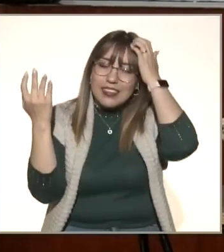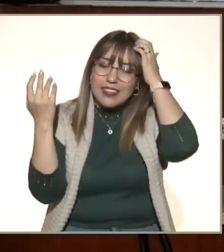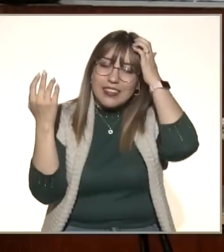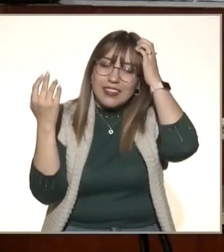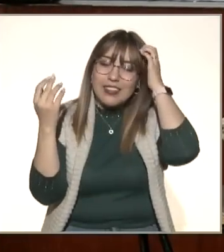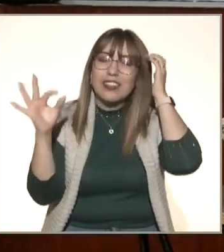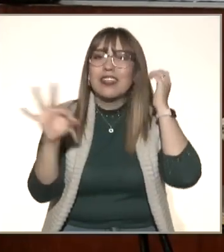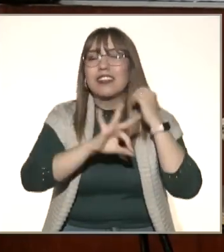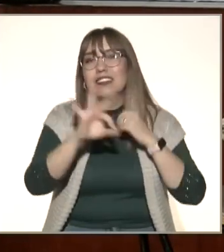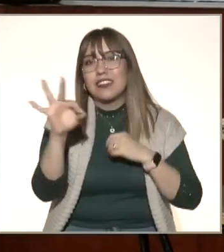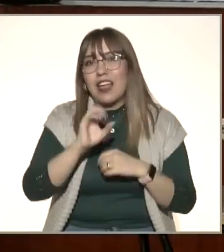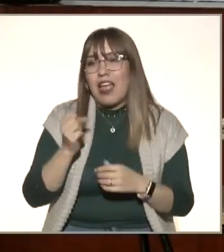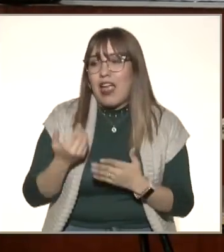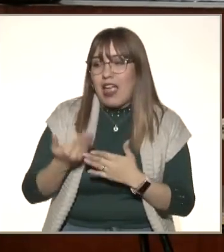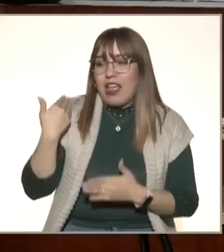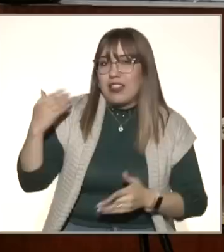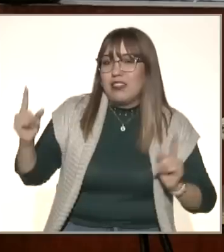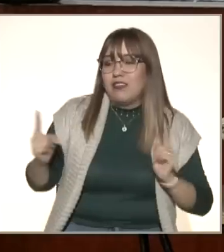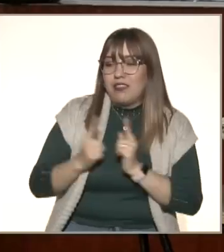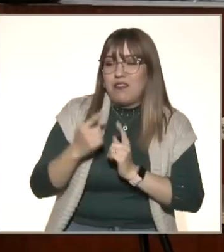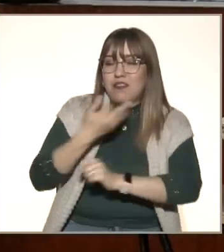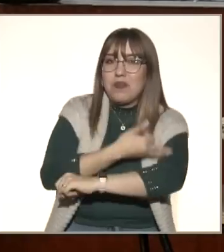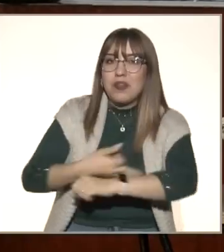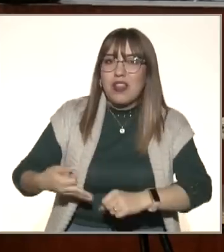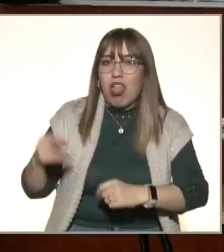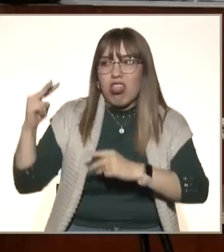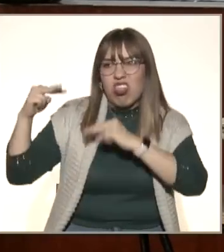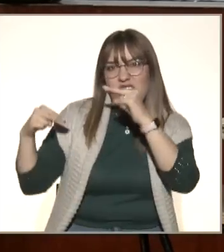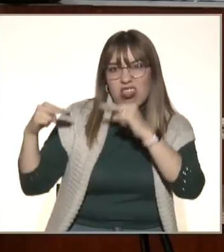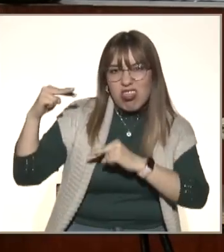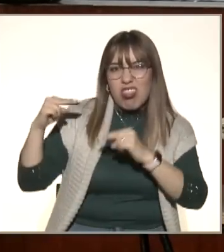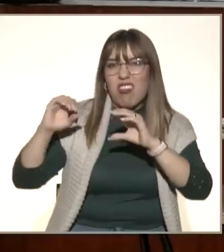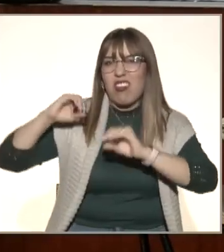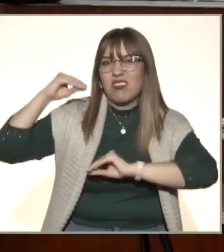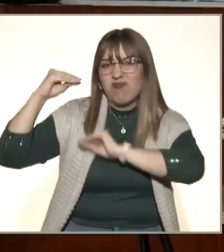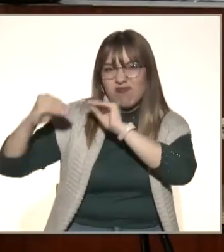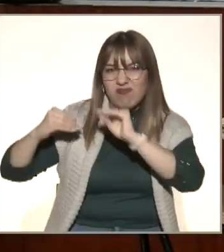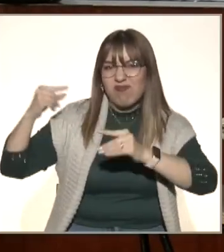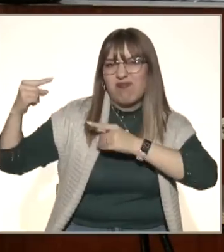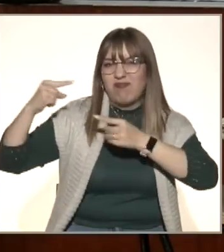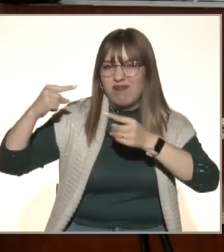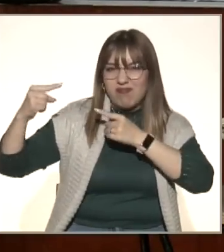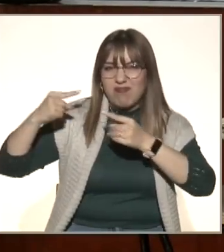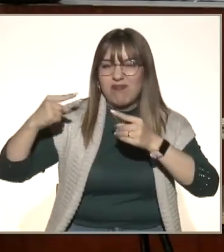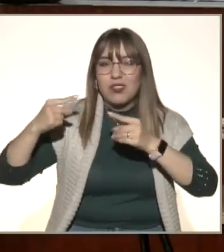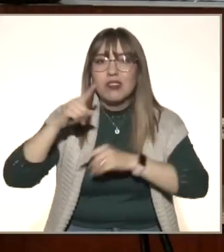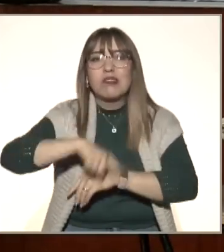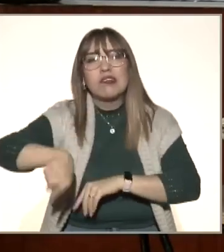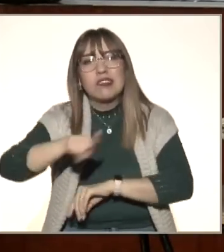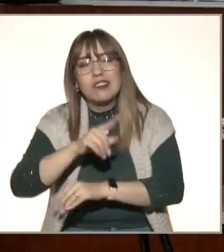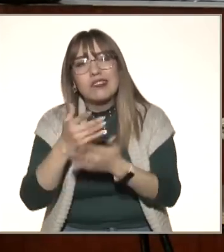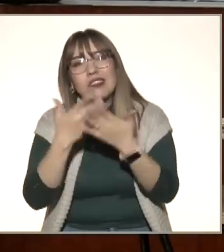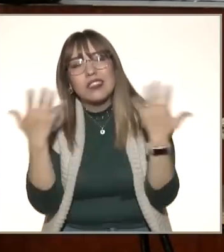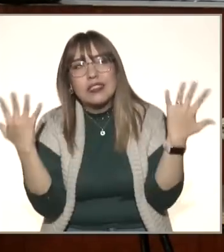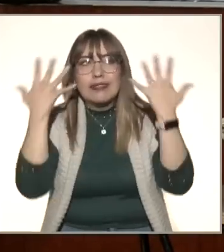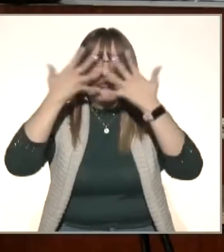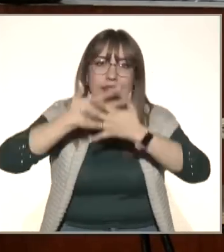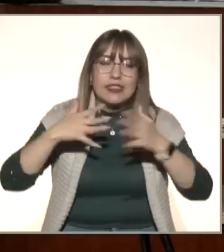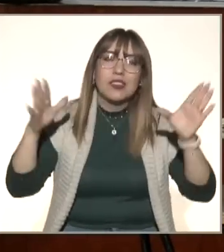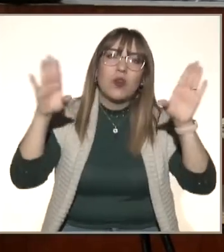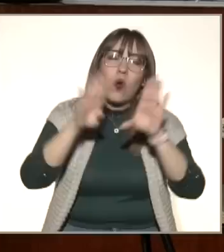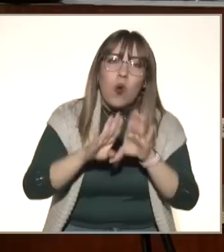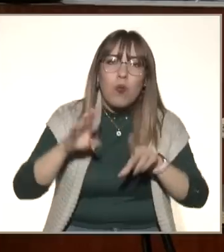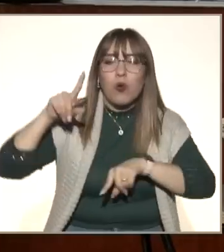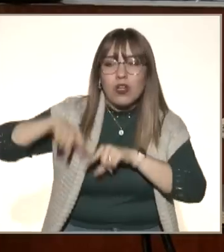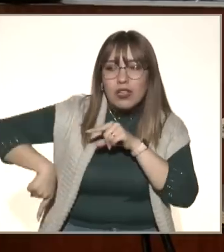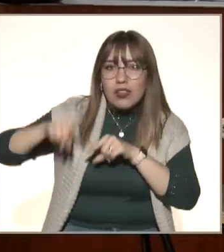la confrontación que tuvieron con algún familiar y seguramente en este momento dicen, bueno, ¿qué pude haber hecho diferente? ¿Cómo se pudo haber evitado? O incluso